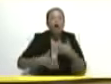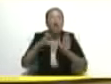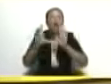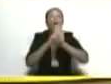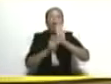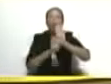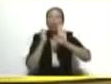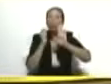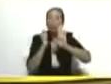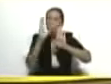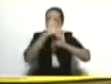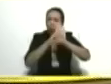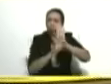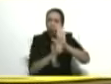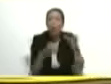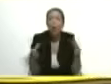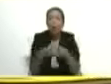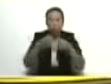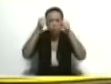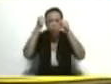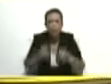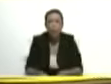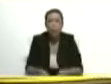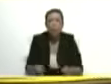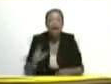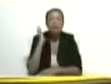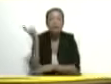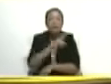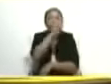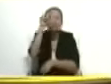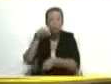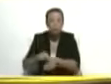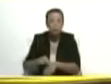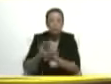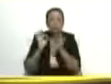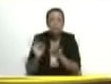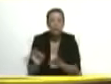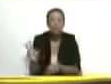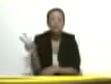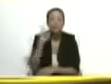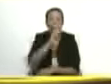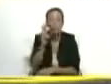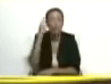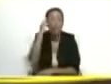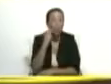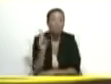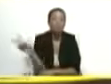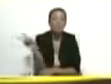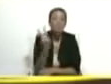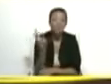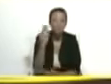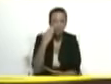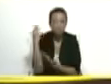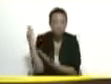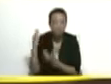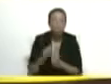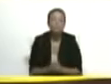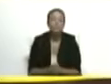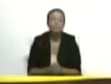constitucional, soberanísima Asamblea Nacional de la República Bolivariana de Venezuela,